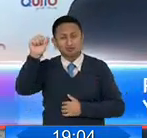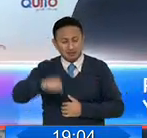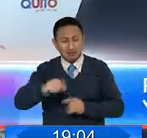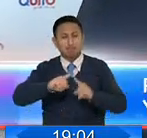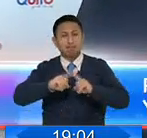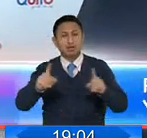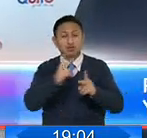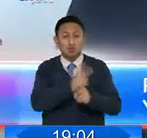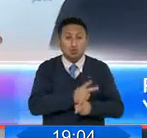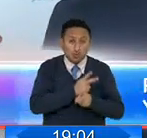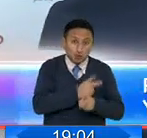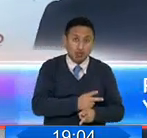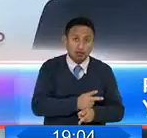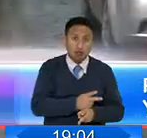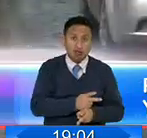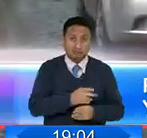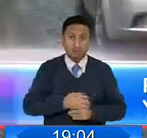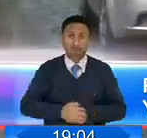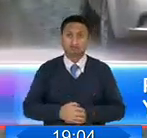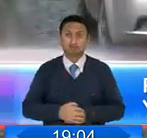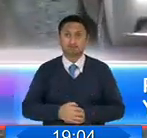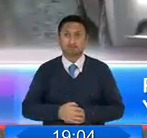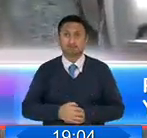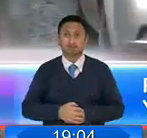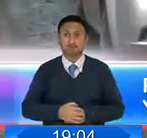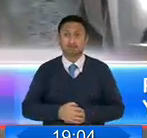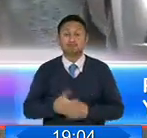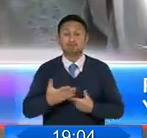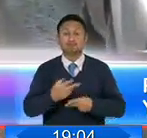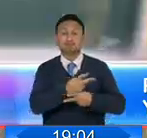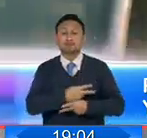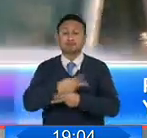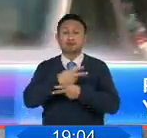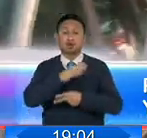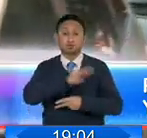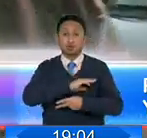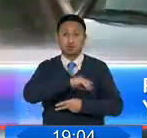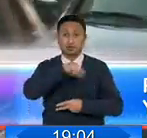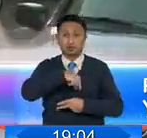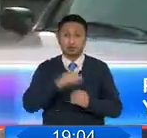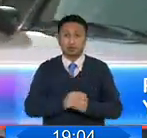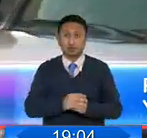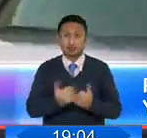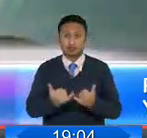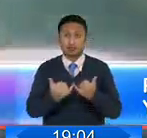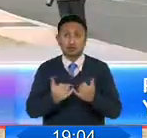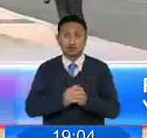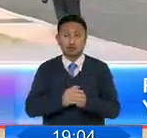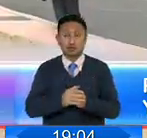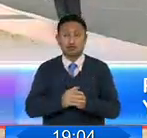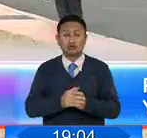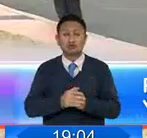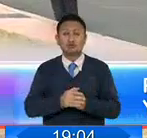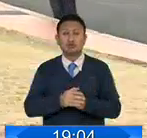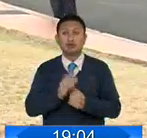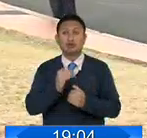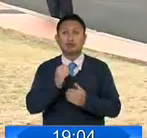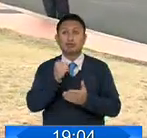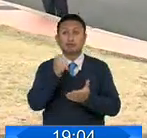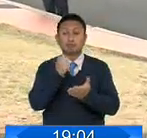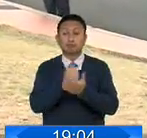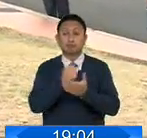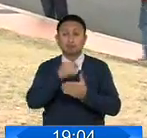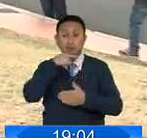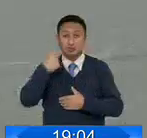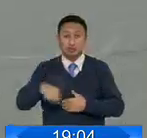los extremos. Mientras tanto, el Consejo Metropolitano prevé flexibilizar la restricción de circulación durante el feriado de Navidad y fin de